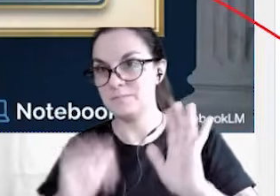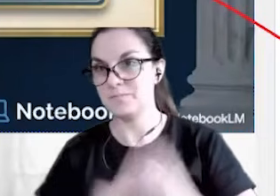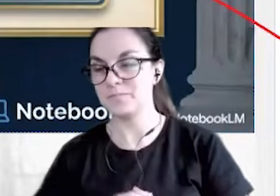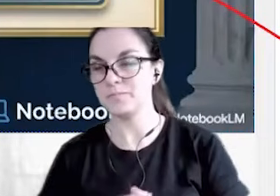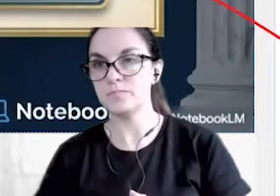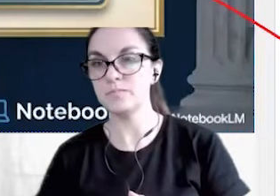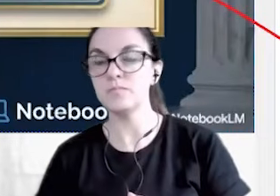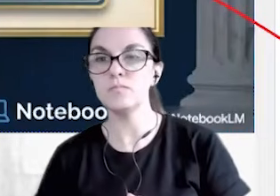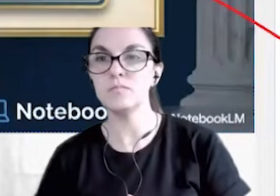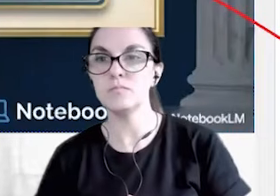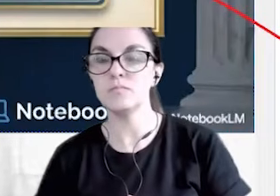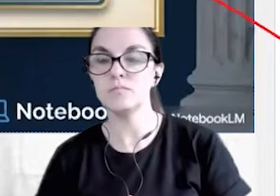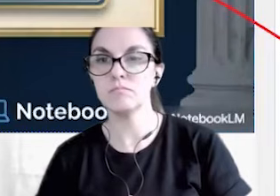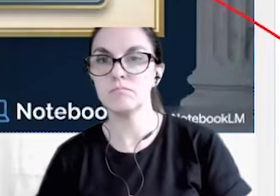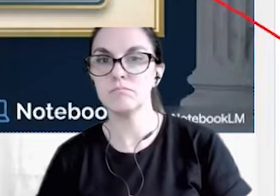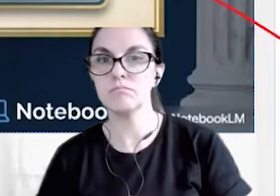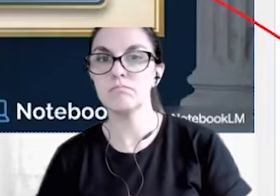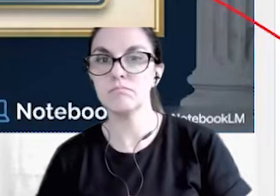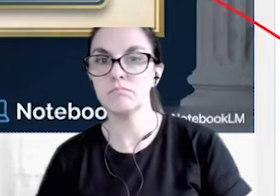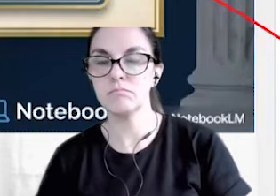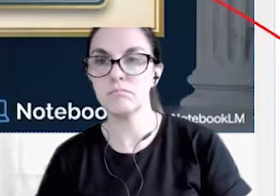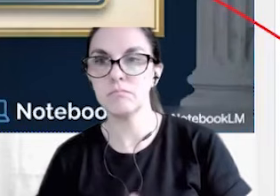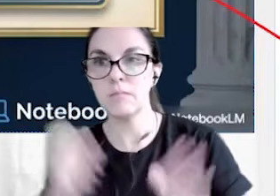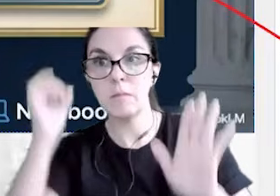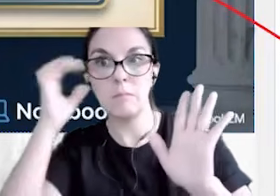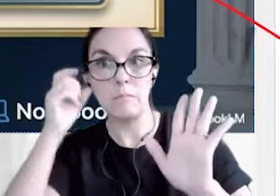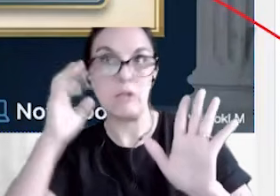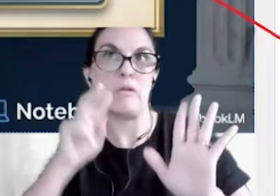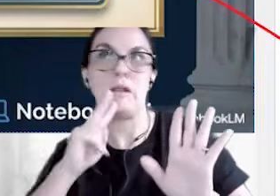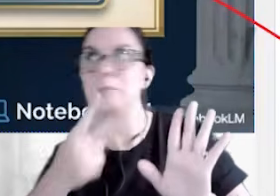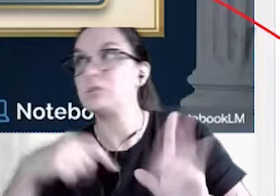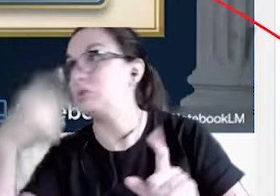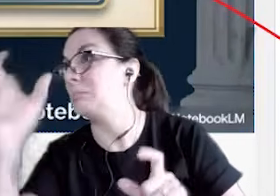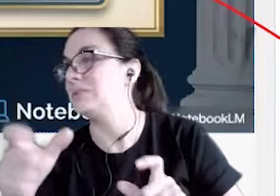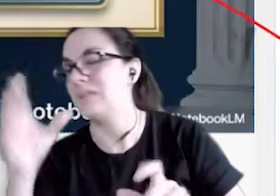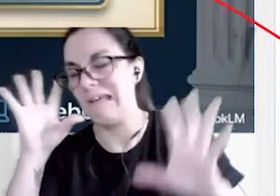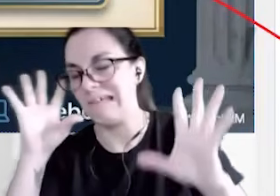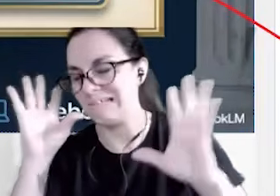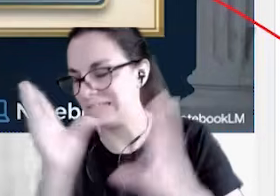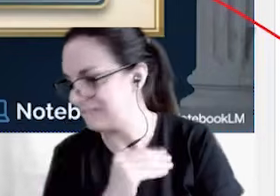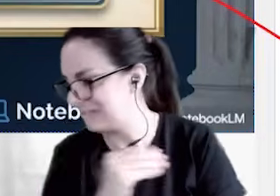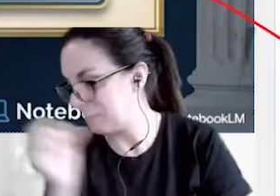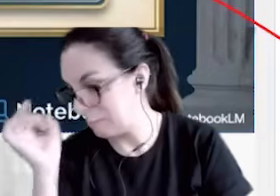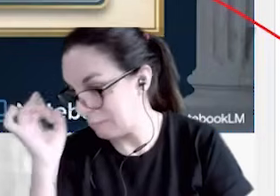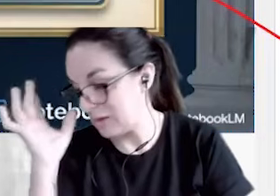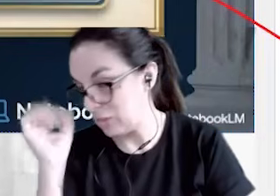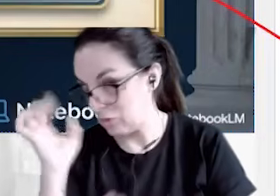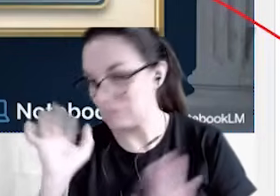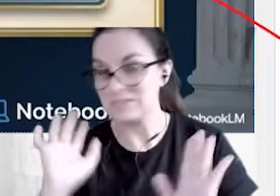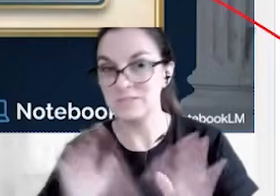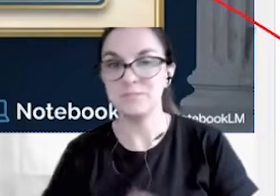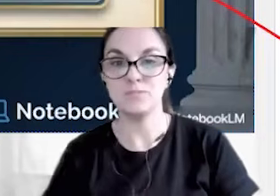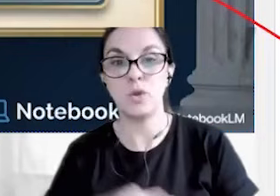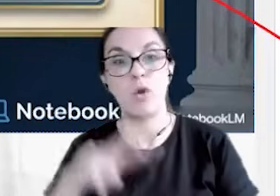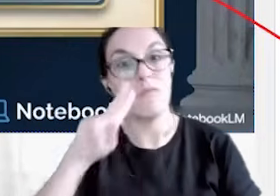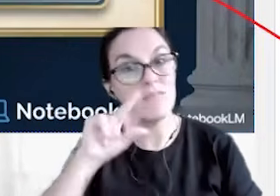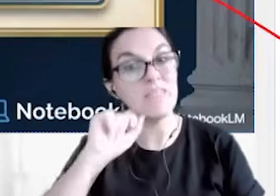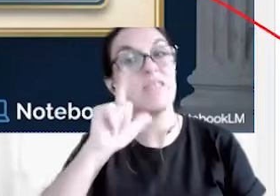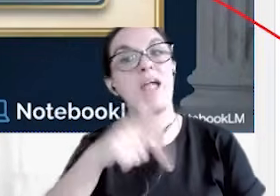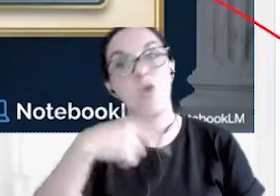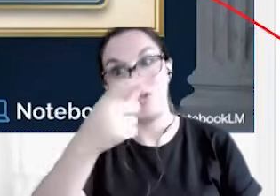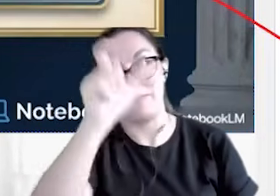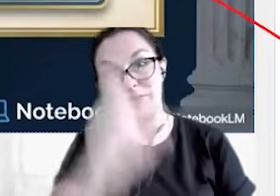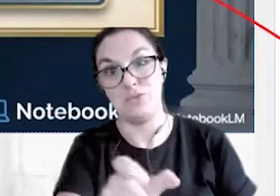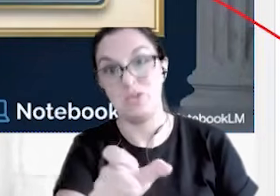Vos, contribuyentes, Vidal, y les pido disculpas que no recuerdo el apellido de la otra persona, pero vamos a decir la otra persona. Vidal lo que